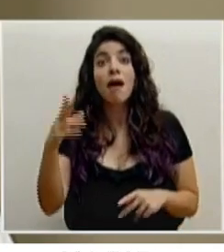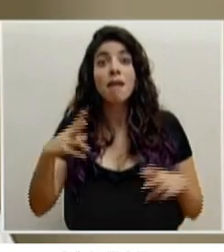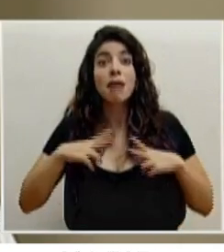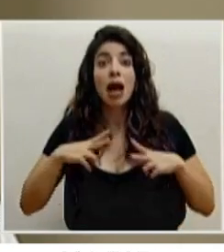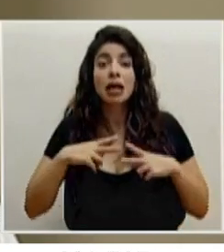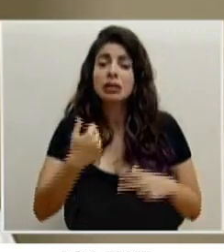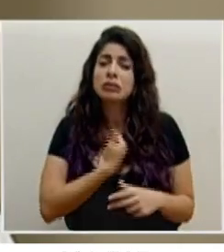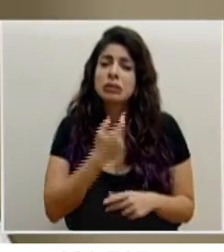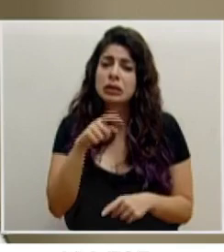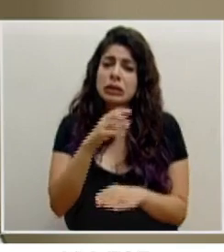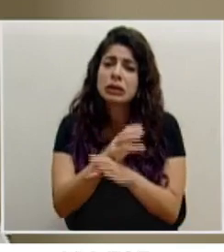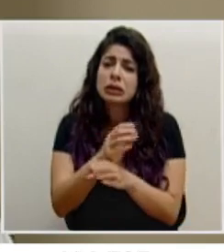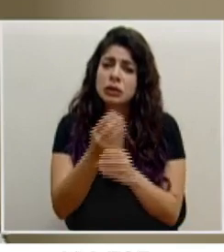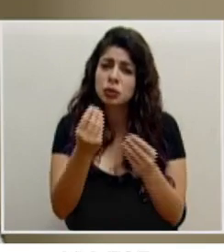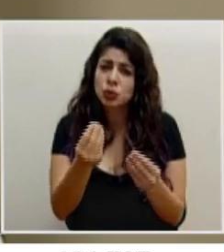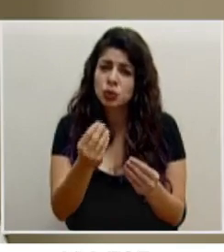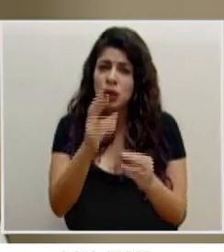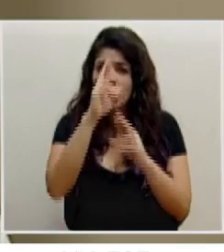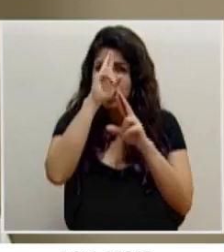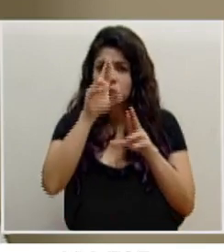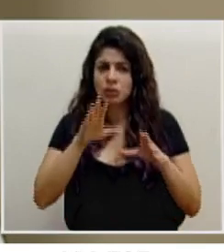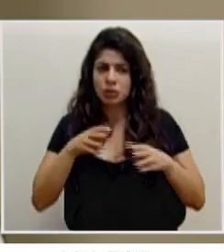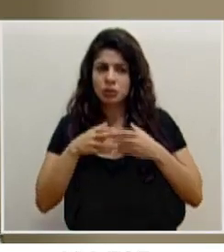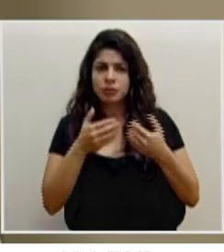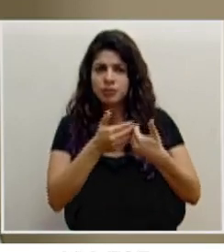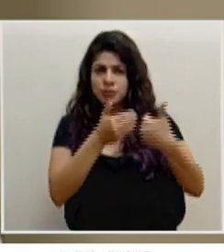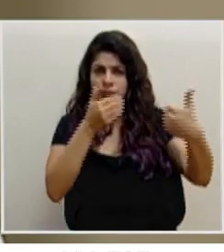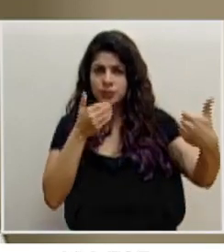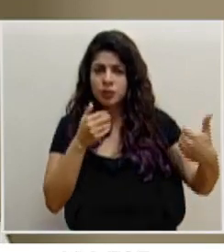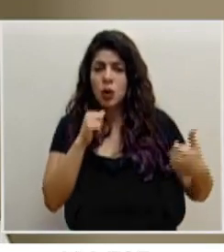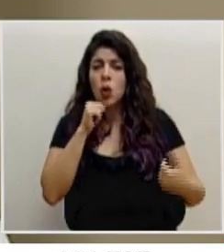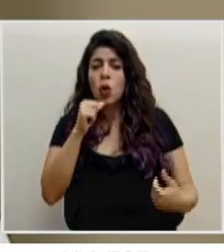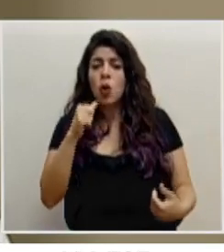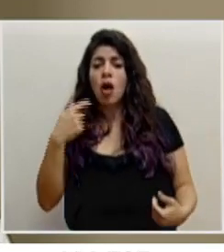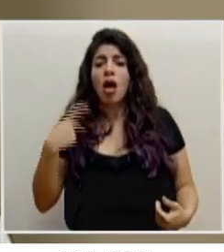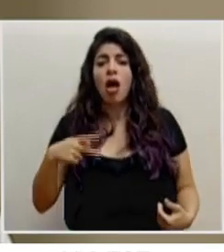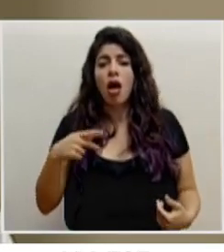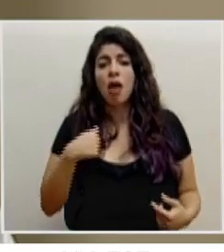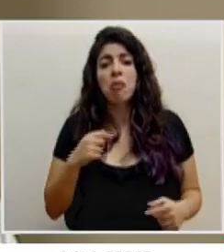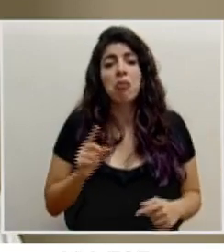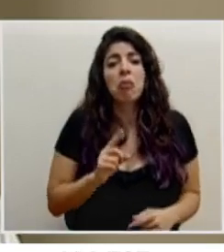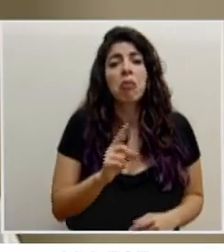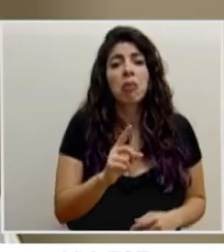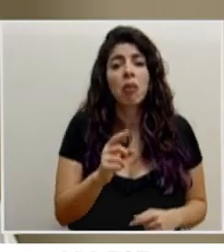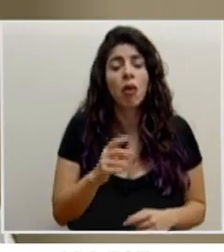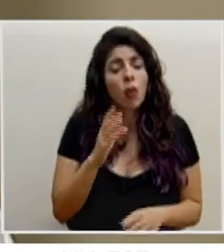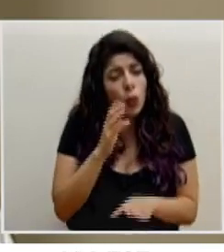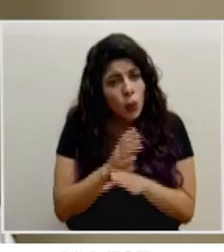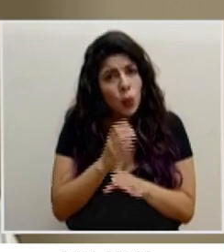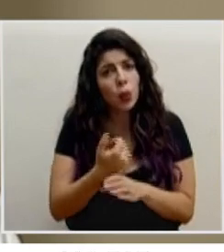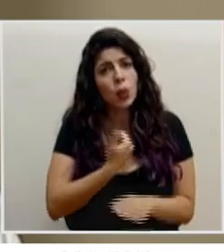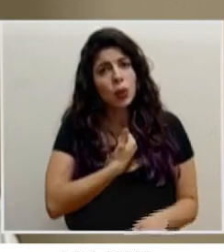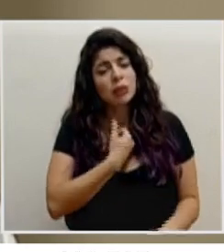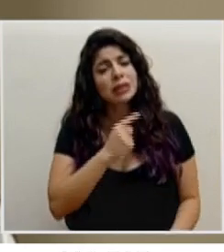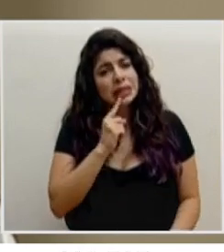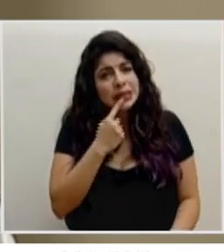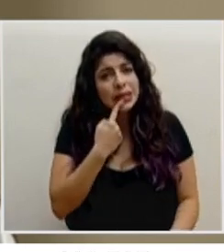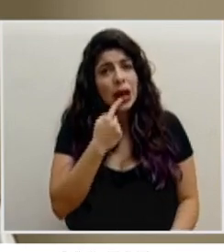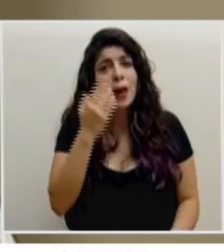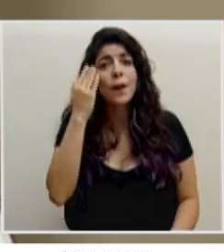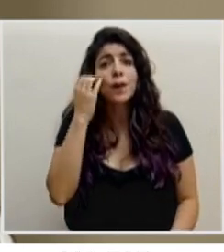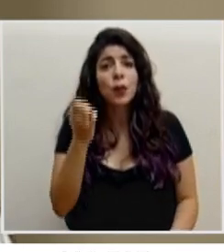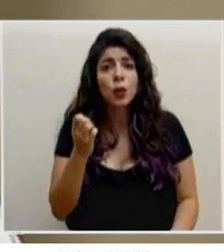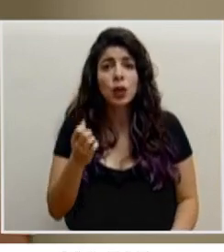mucho. Respeten las burbujas, traten de no exponerse, traten de cuidarse en realidad,